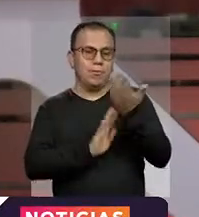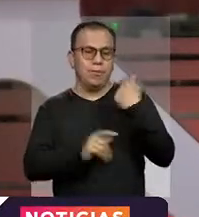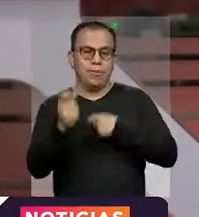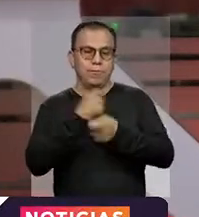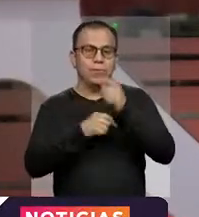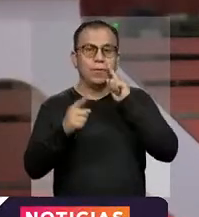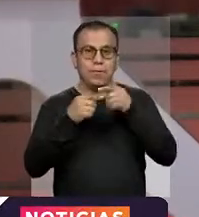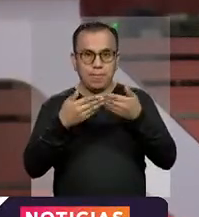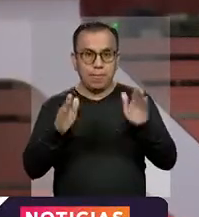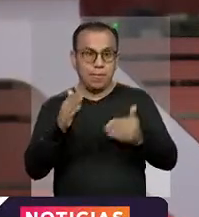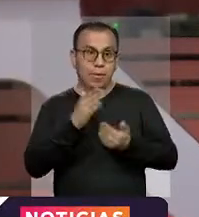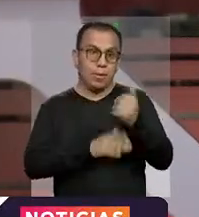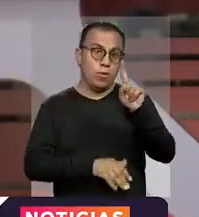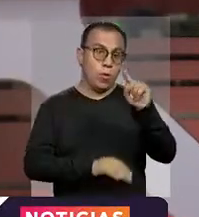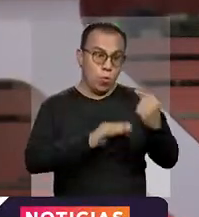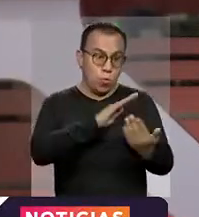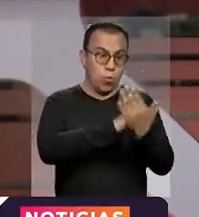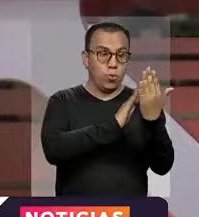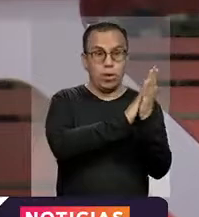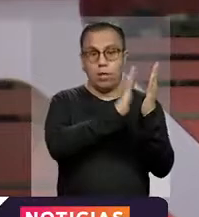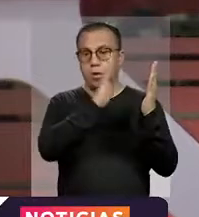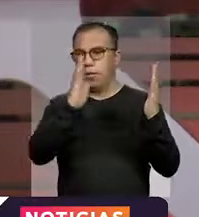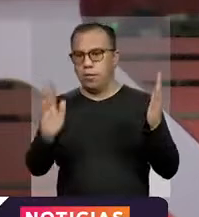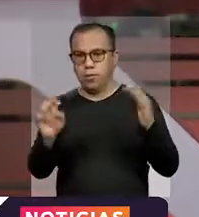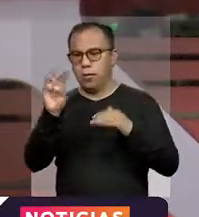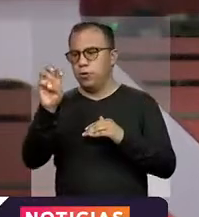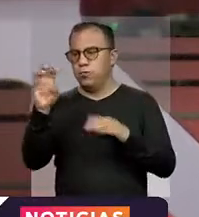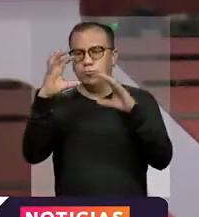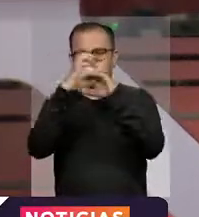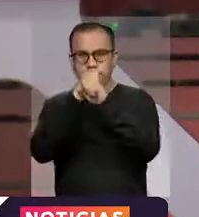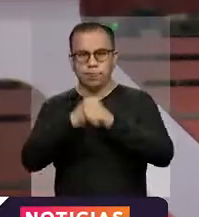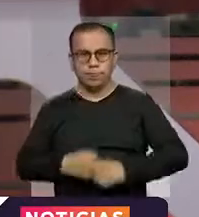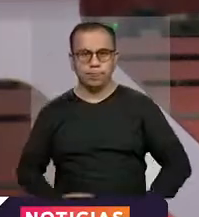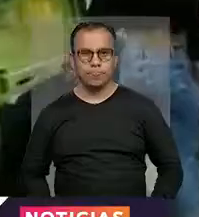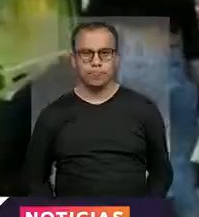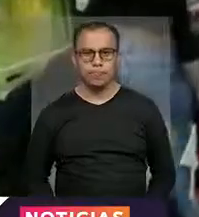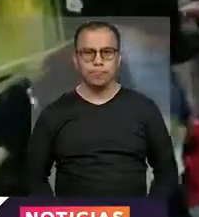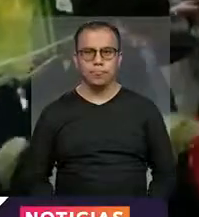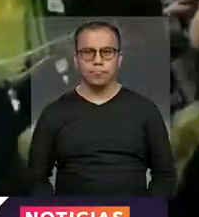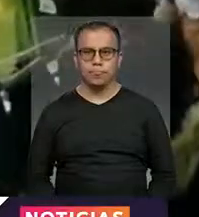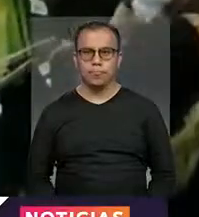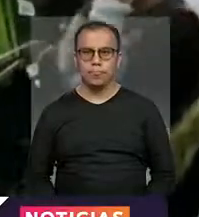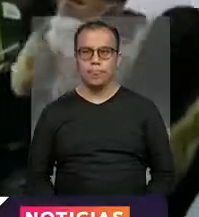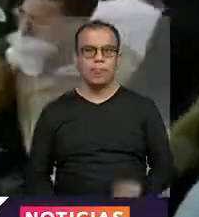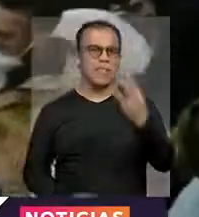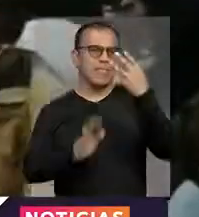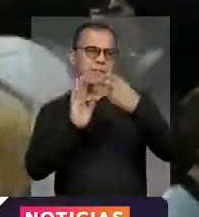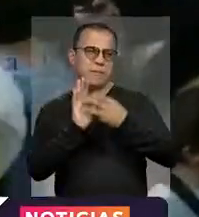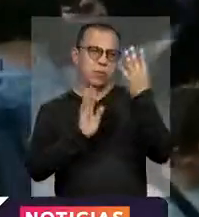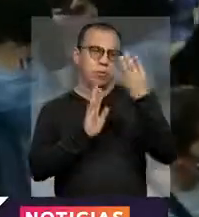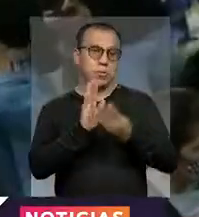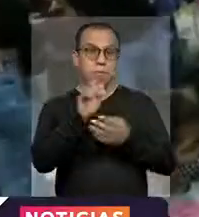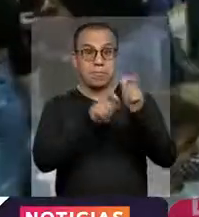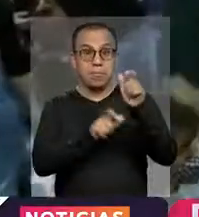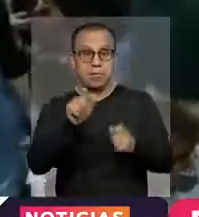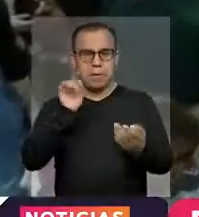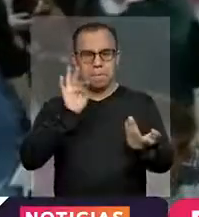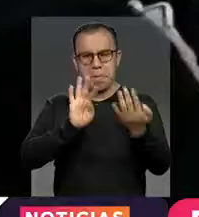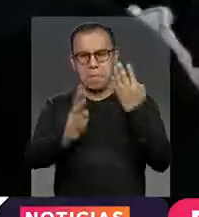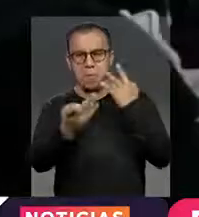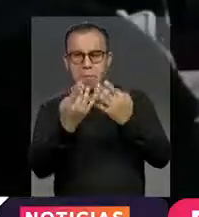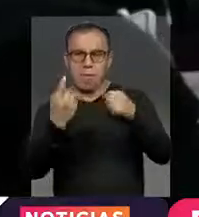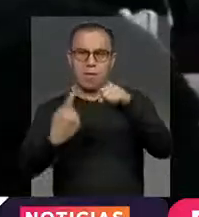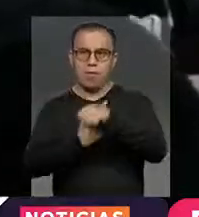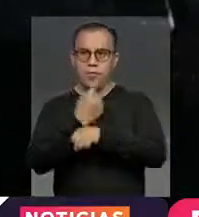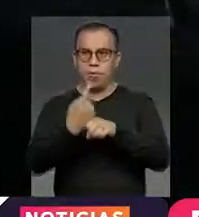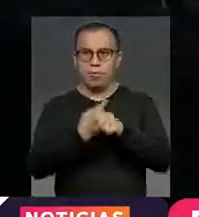negocios estarán abiertos desde la 1 de la mañana y cerrarán a las 8 de la noche. De 3.000 a 4.000 personas transitan cada hora entre